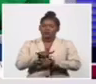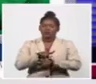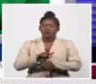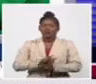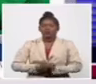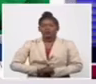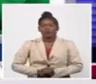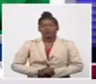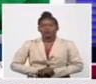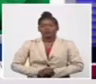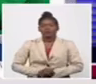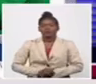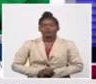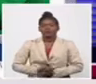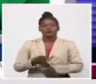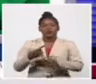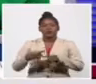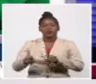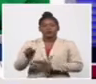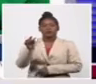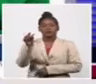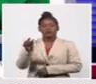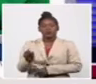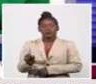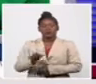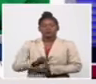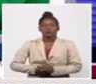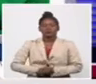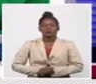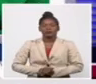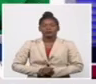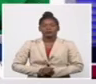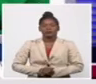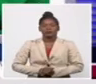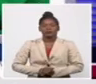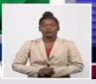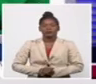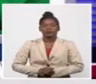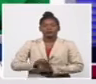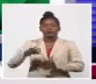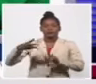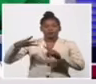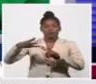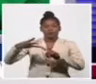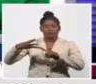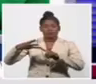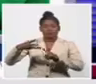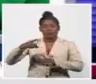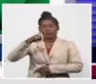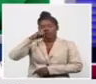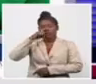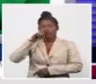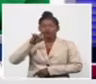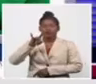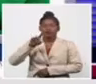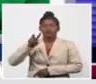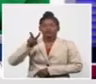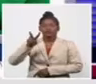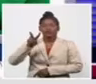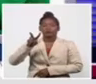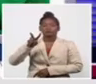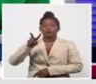El otro es un paciente de 92 años de edad, una edad